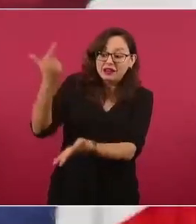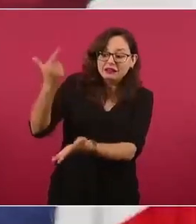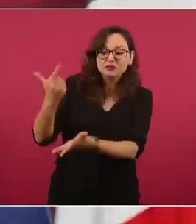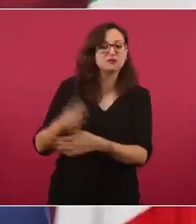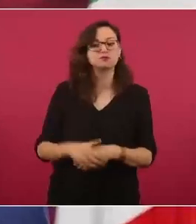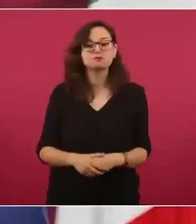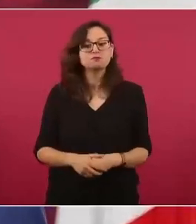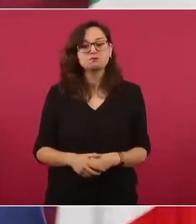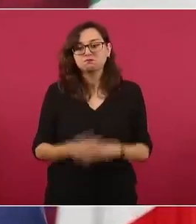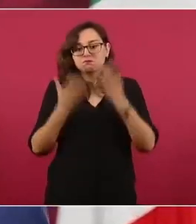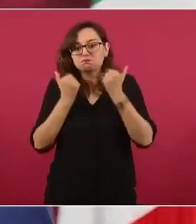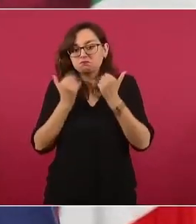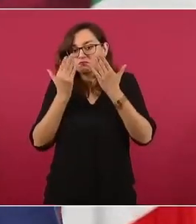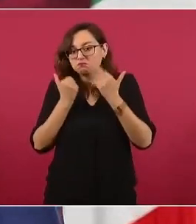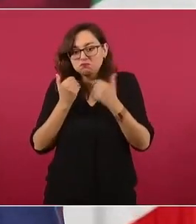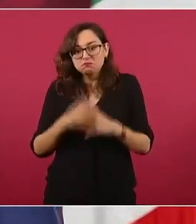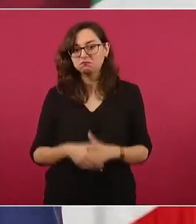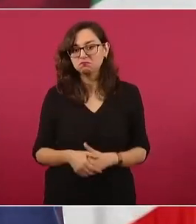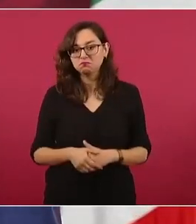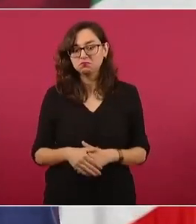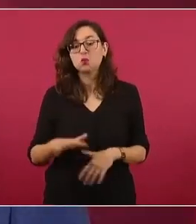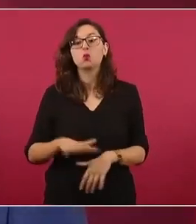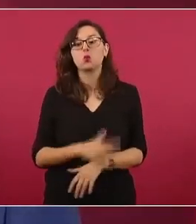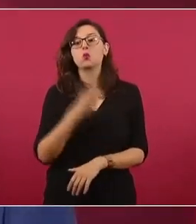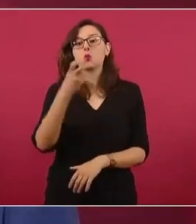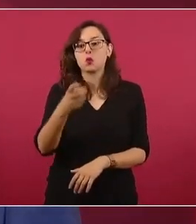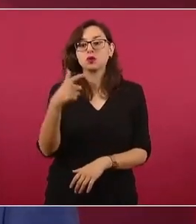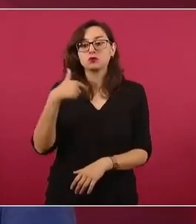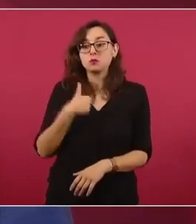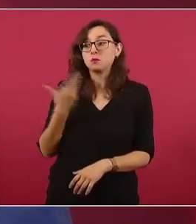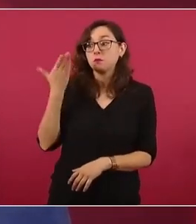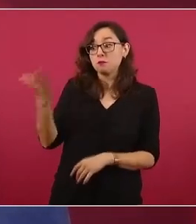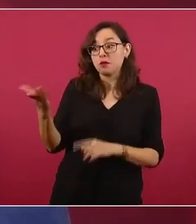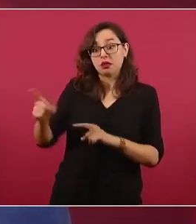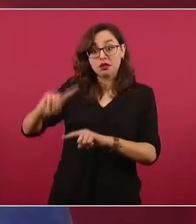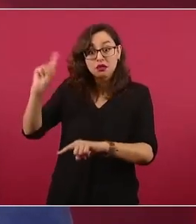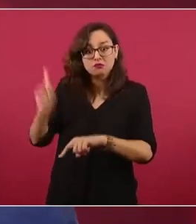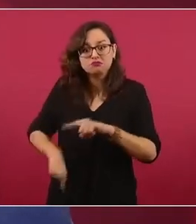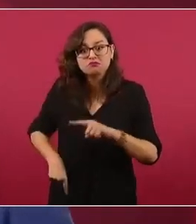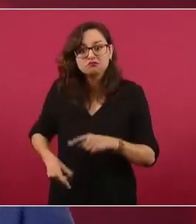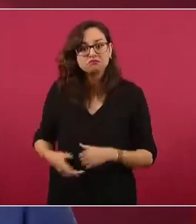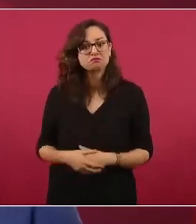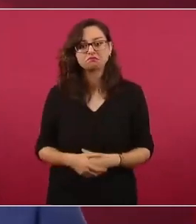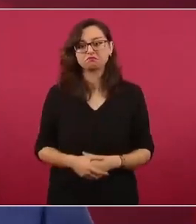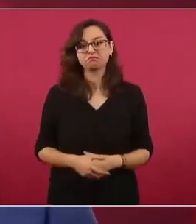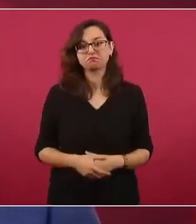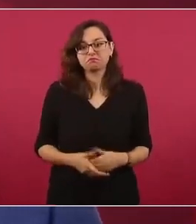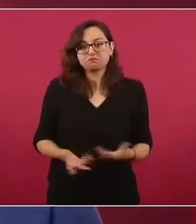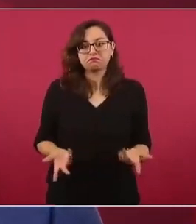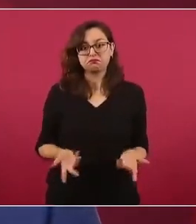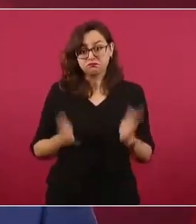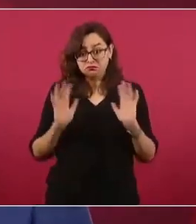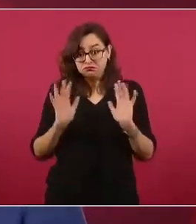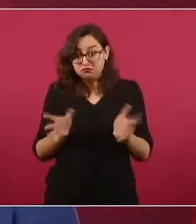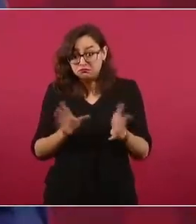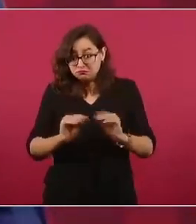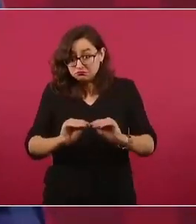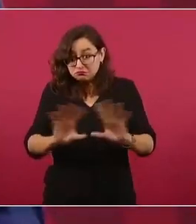yo no he solicitado la remoción del fiscal. Así de claro.